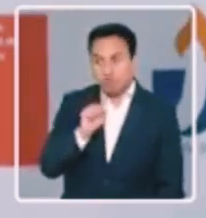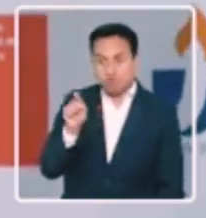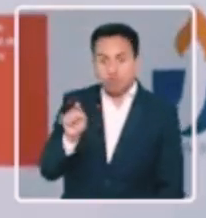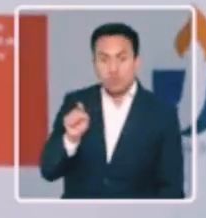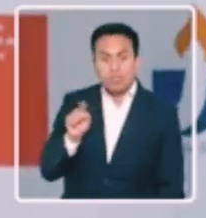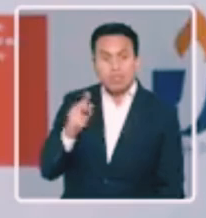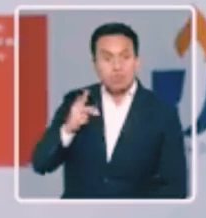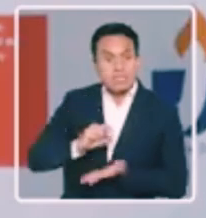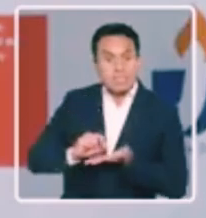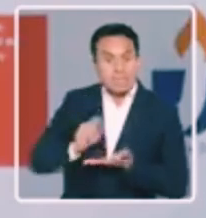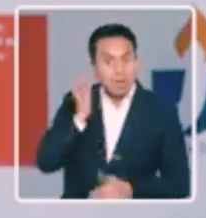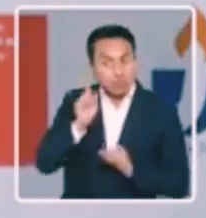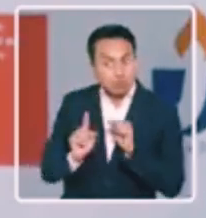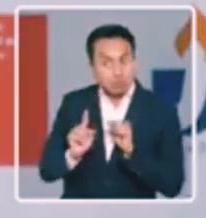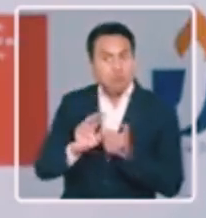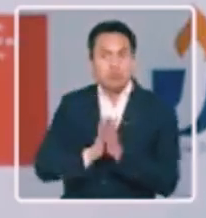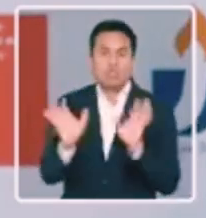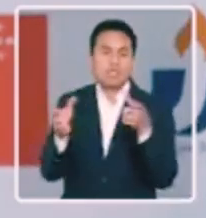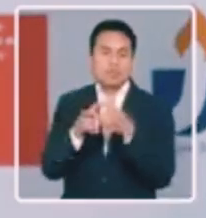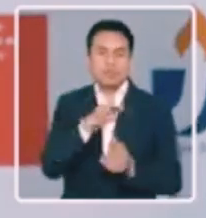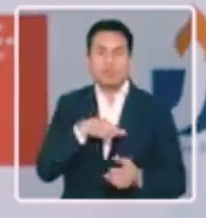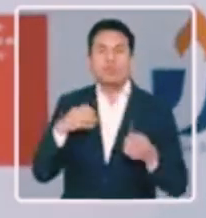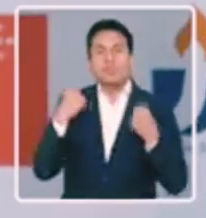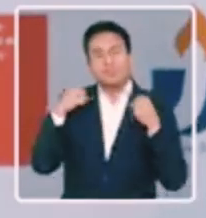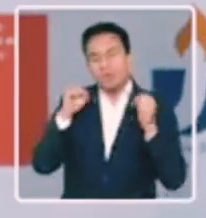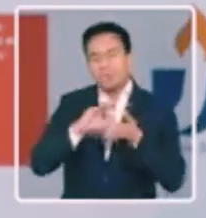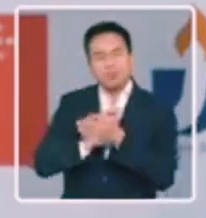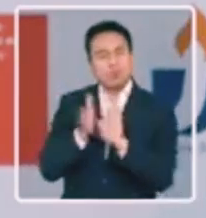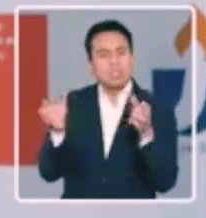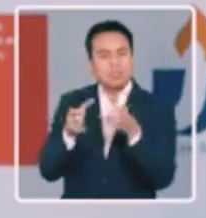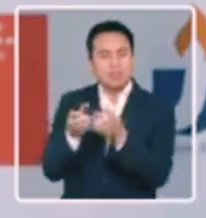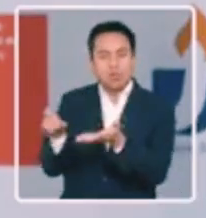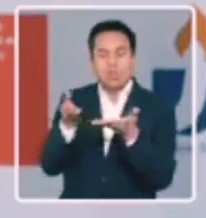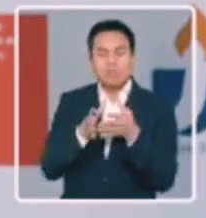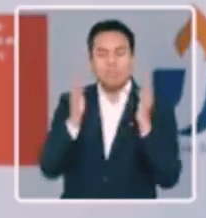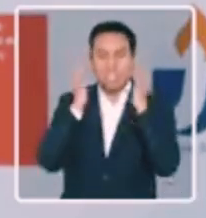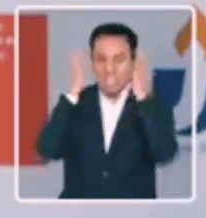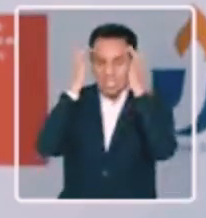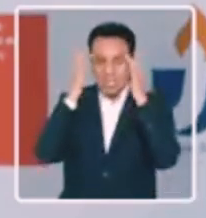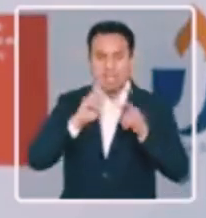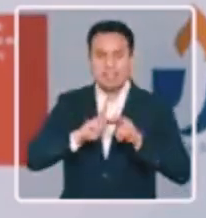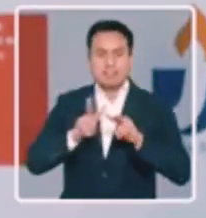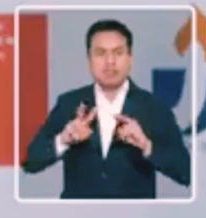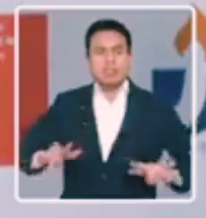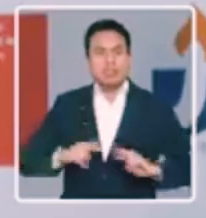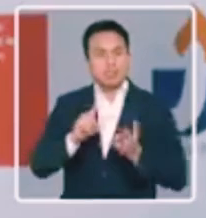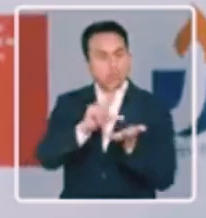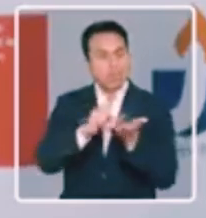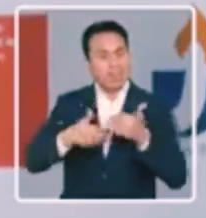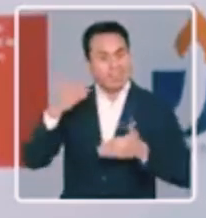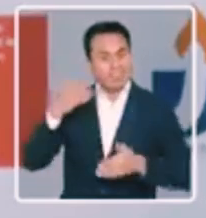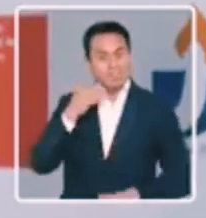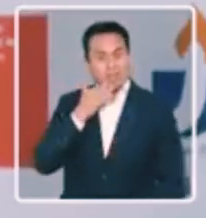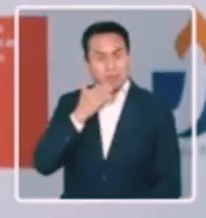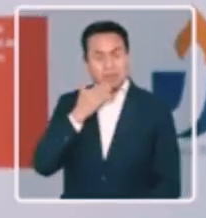Antonia la subse pero a todo el equipo del Ministerio del deporte porque nos están dando muchas alegrías y estamos generando estructura tal como en su momento